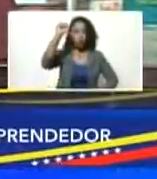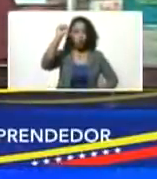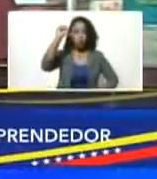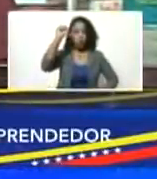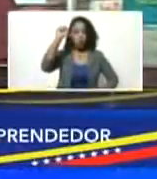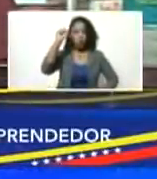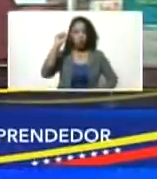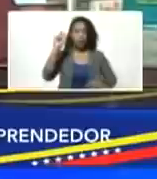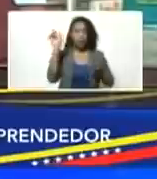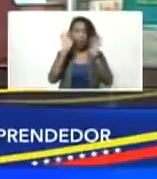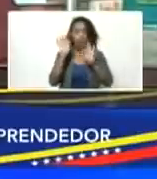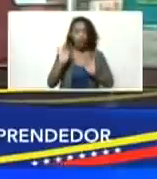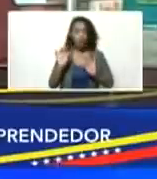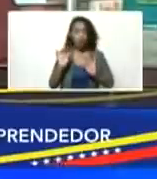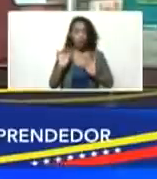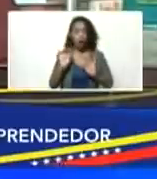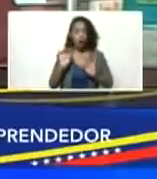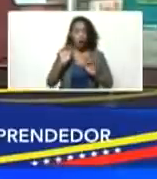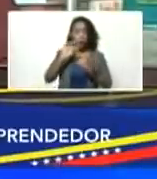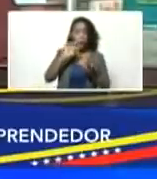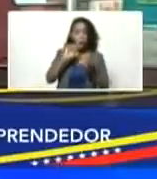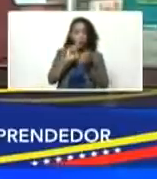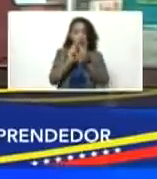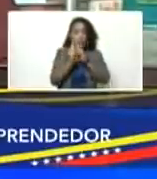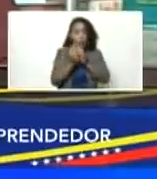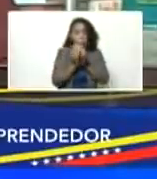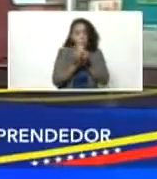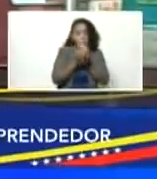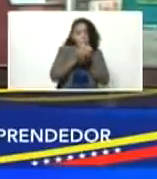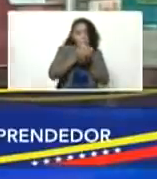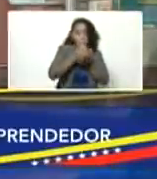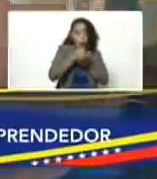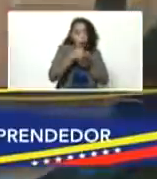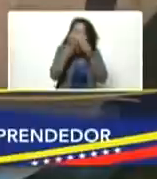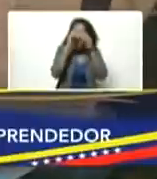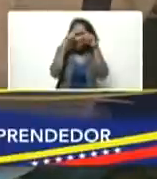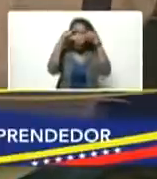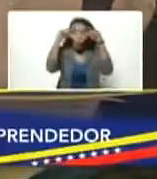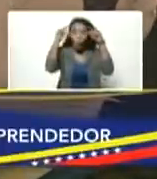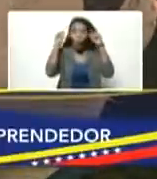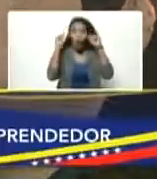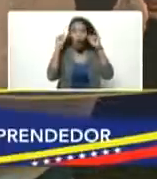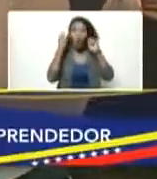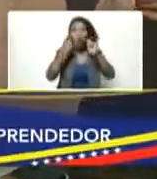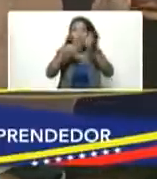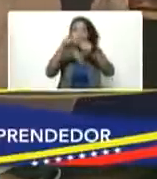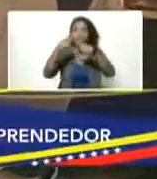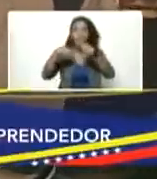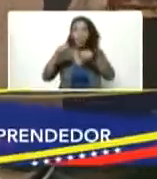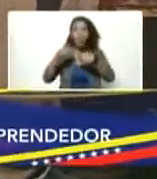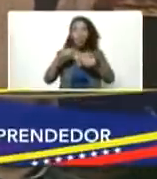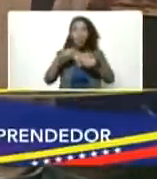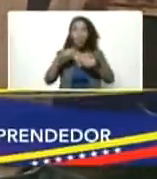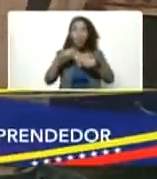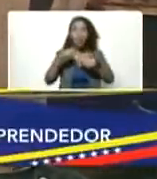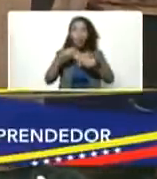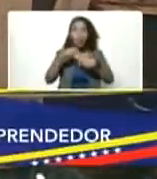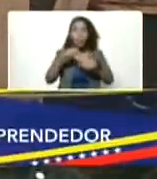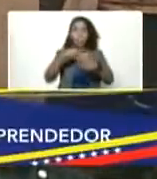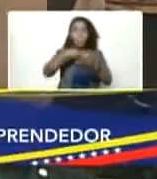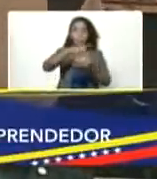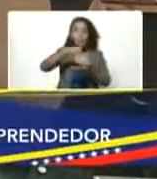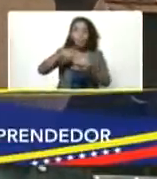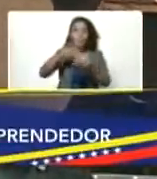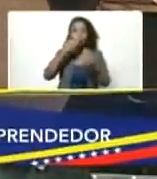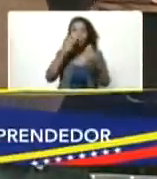disimula su personalidad y se esconde y sale a vender pizza. Super Bigote.